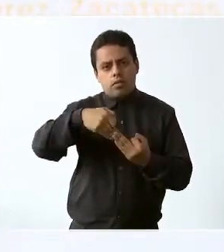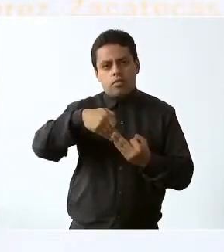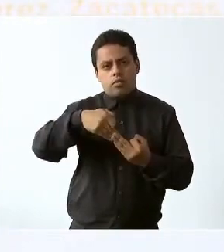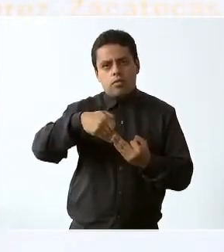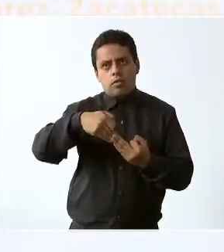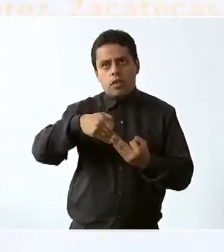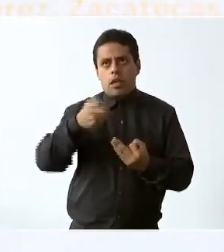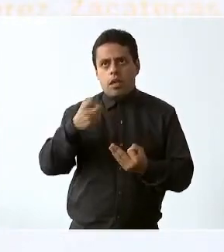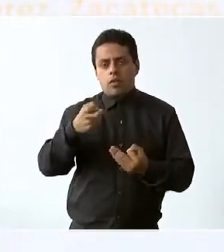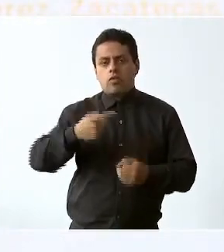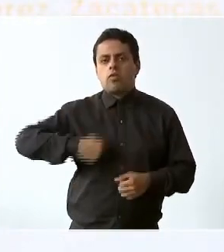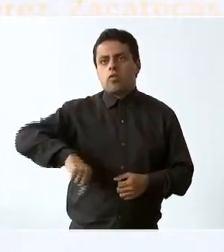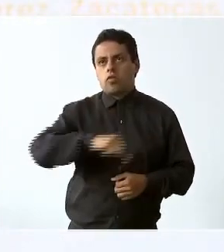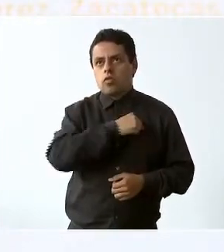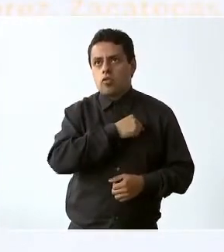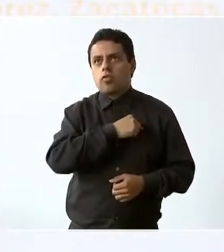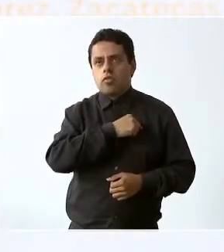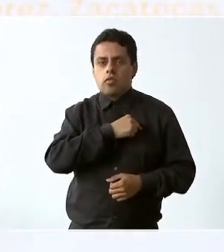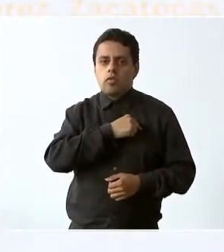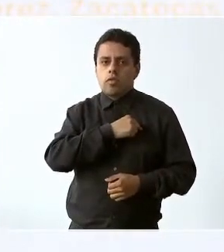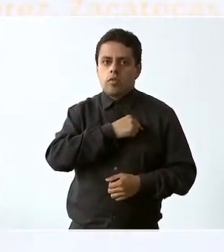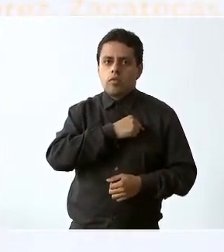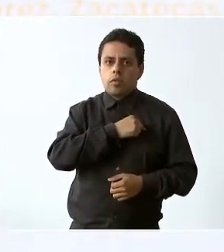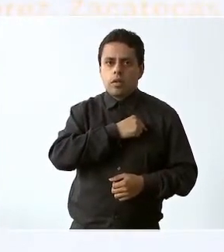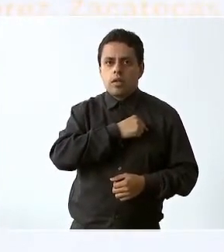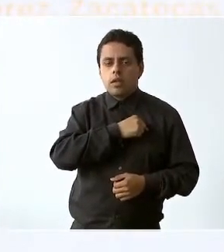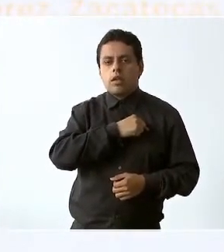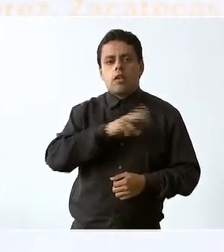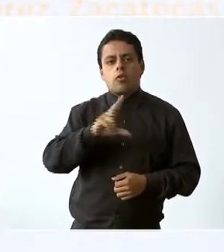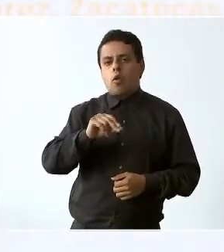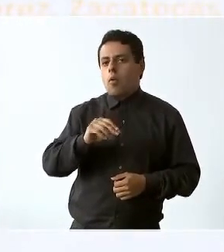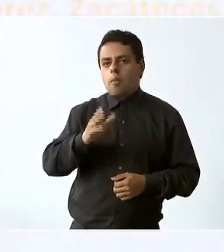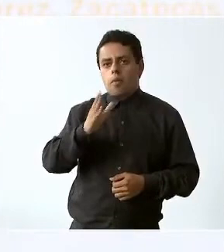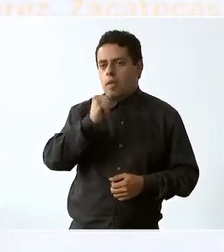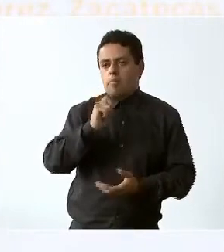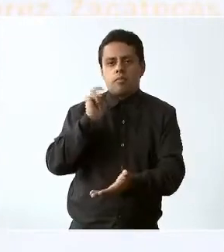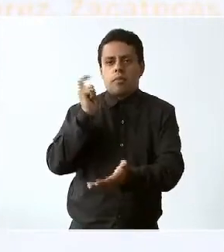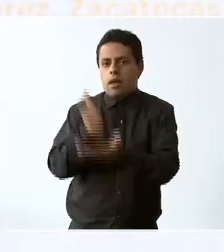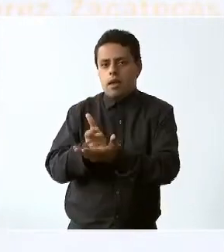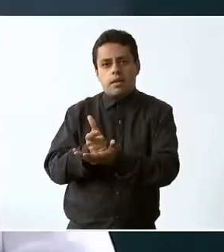es la deuda que nunca le pagaremos a Madero.